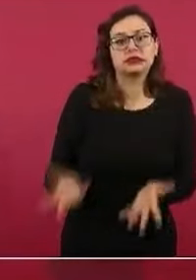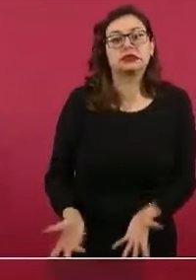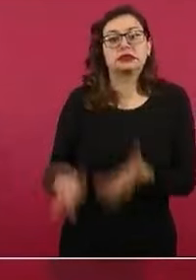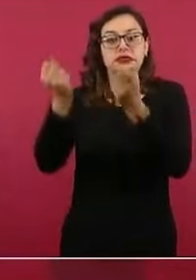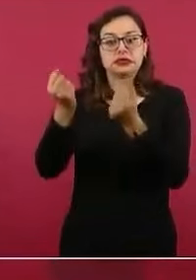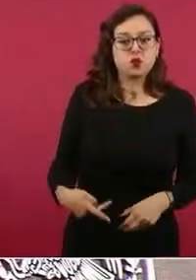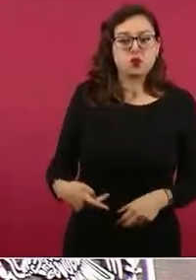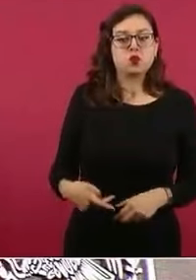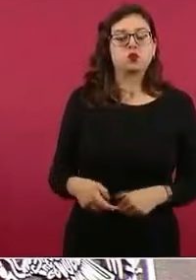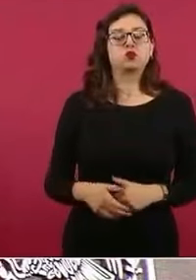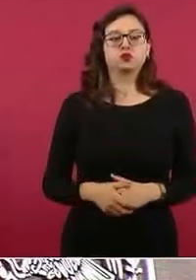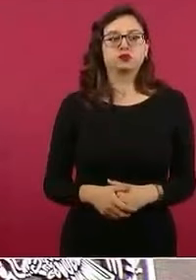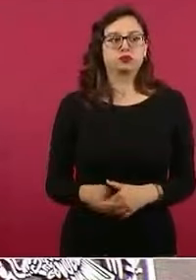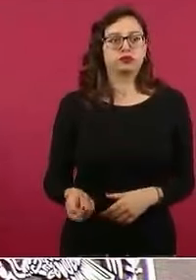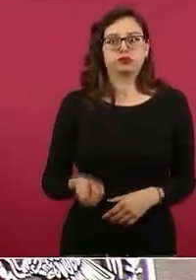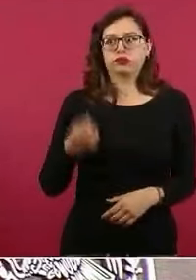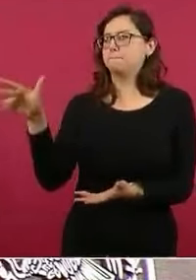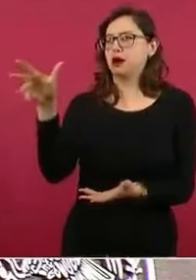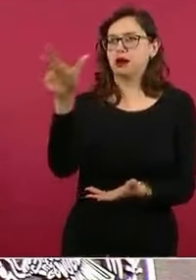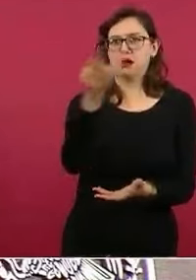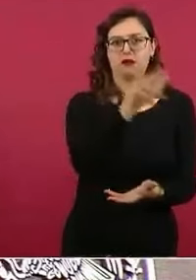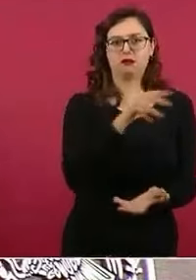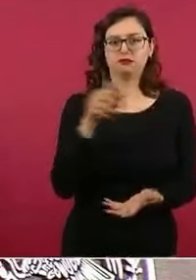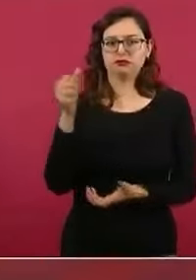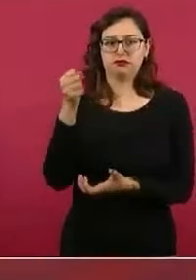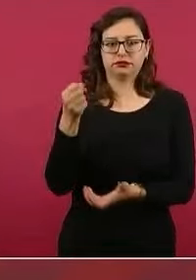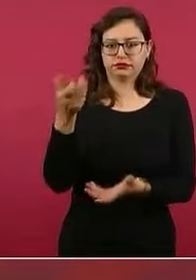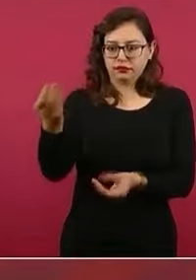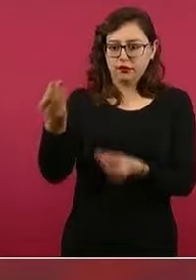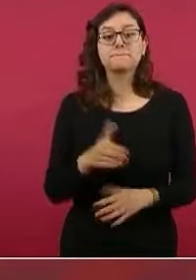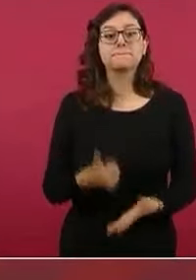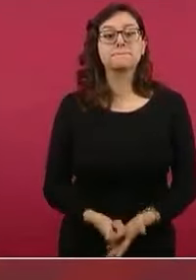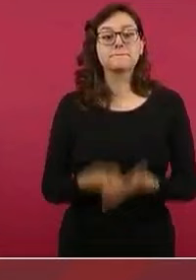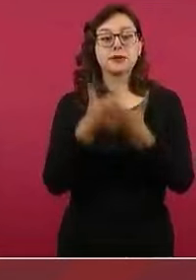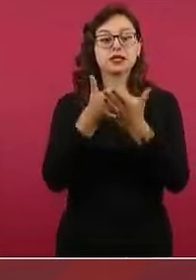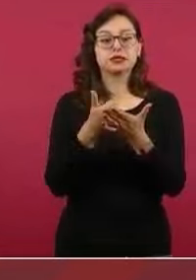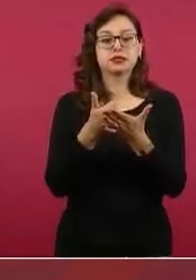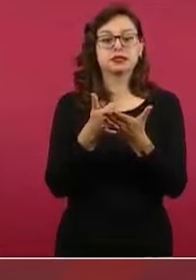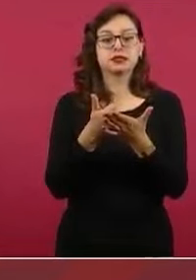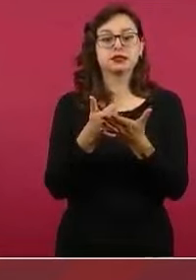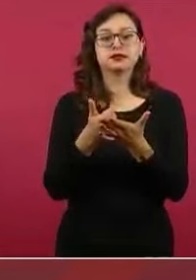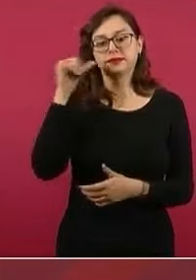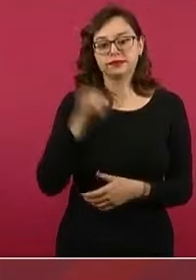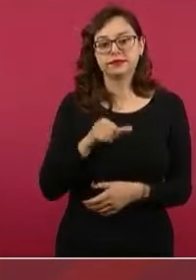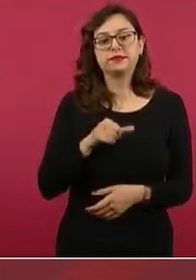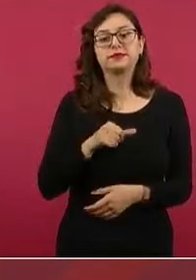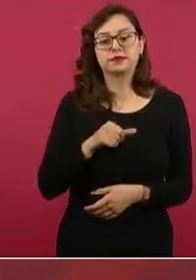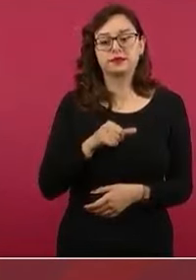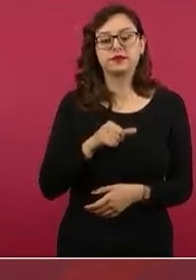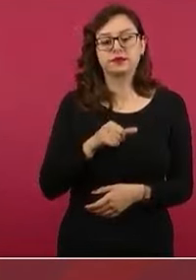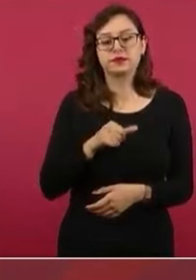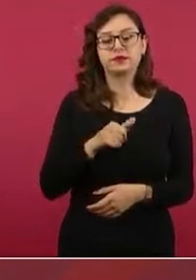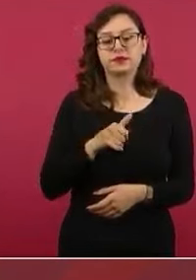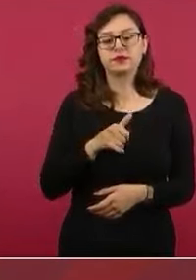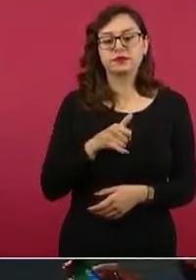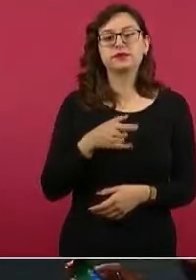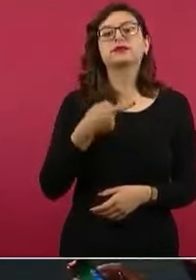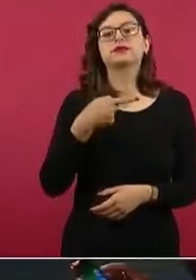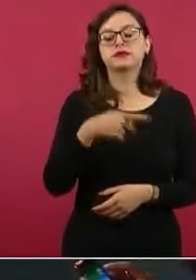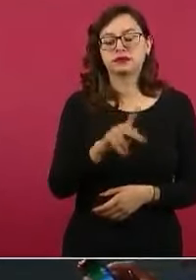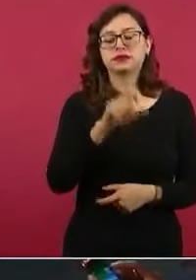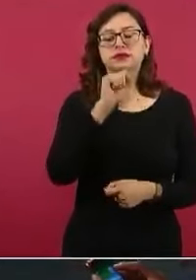piezas arqueológicas del extranjero. Quienes más nos ayudan son los italianos, pero también